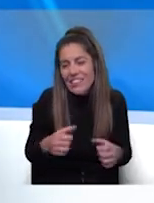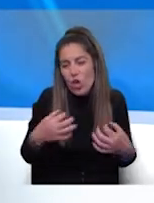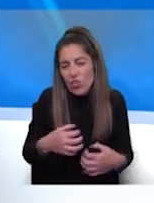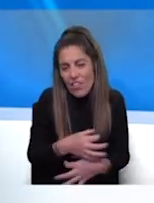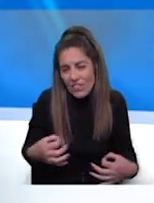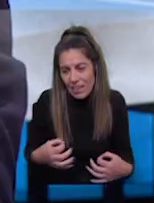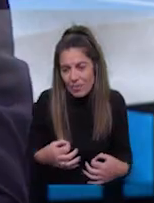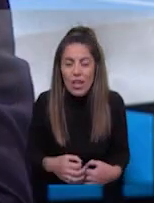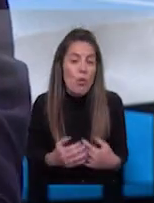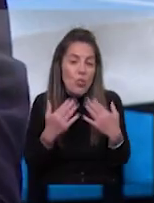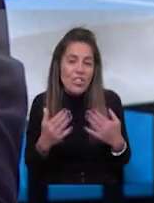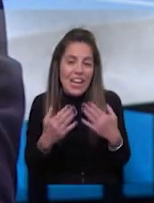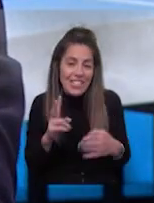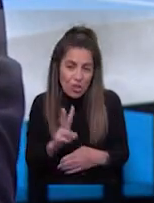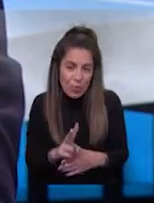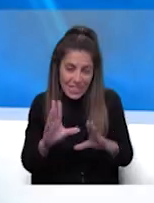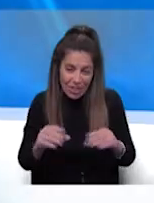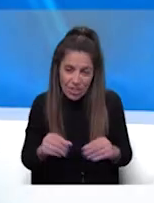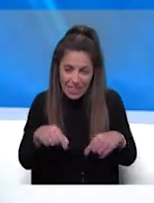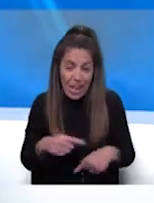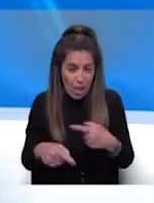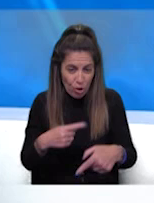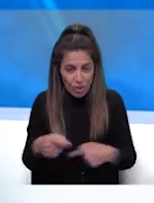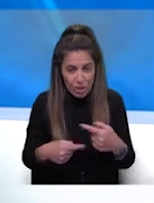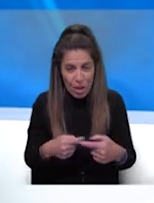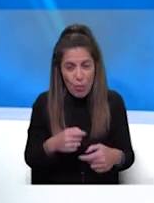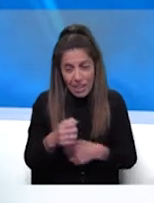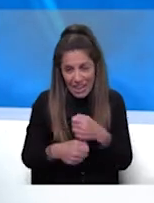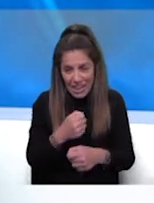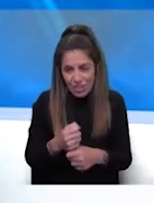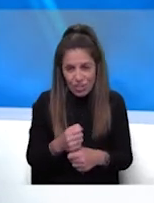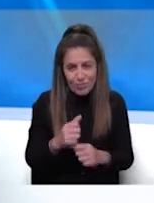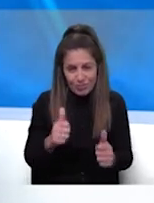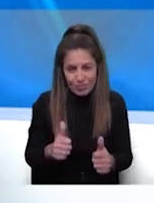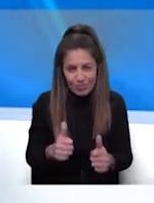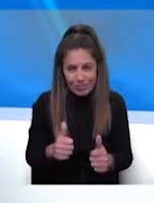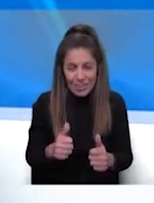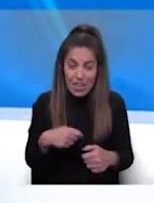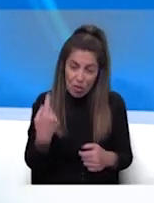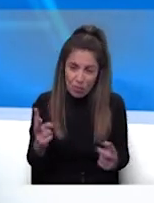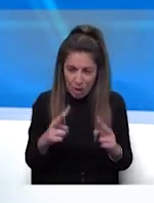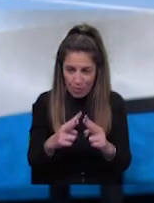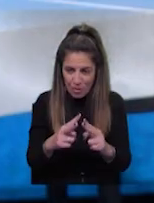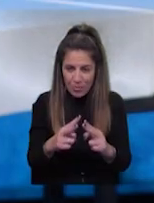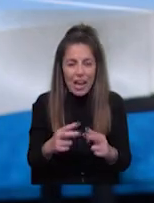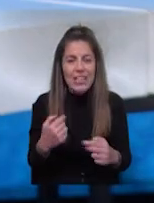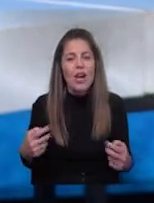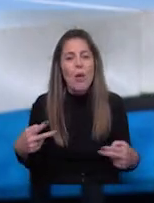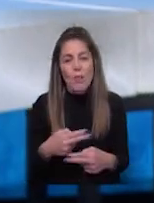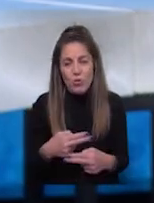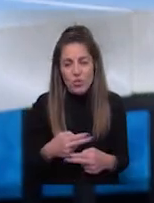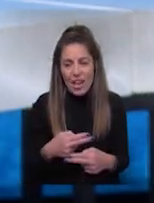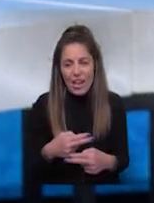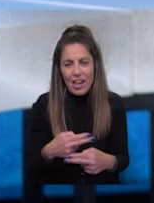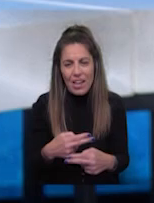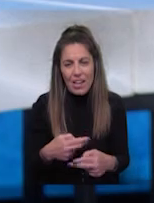bien. Ricardo, te agradezco mucho tu visita esta noche aquí a la OES. La seguimos en el correr del año, ¿te parece? Un gusto. Bueno. Hasta la próxima. Hasta la próxima. Nosotros hacemos una pequeña pausa